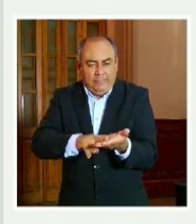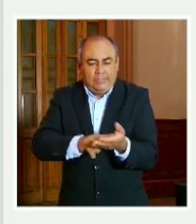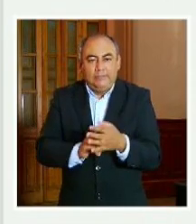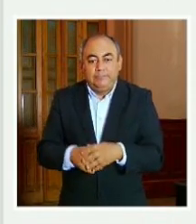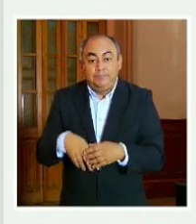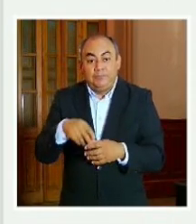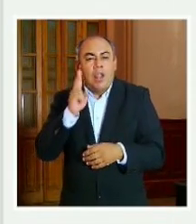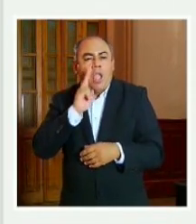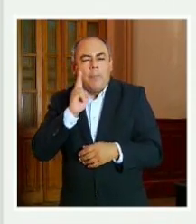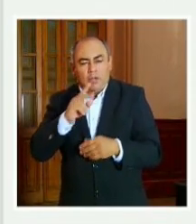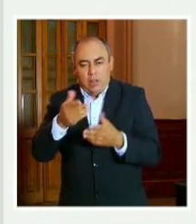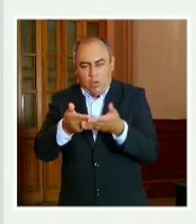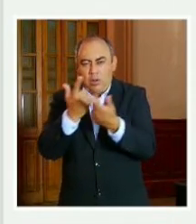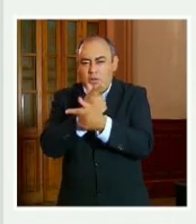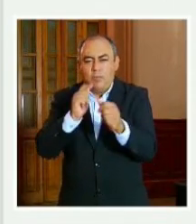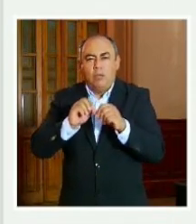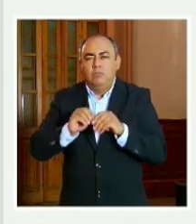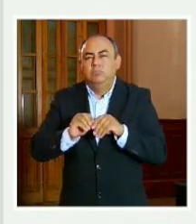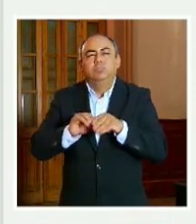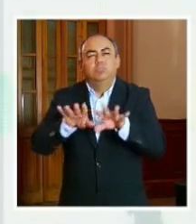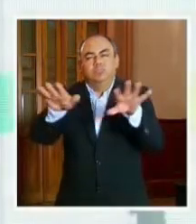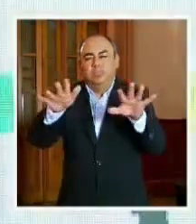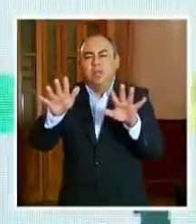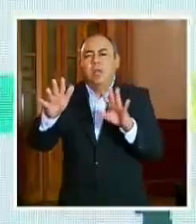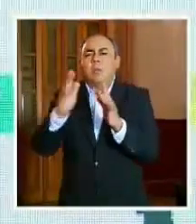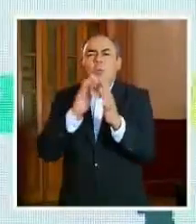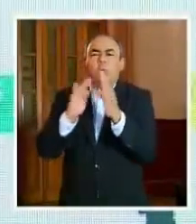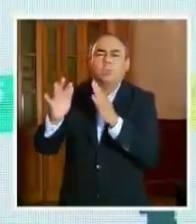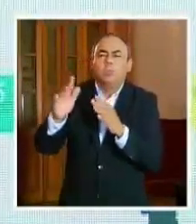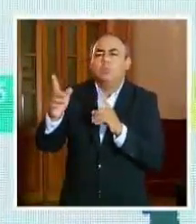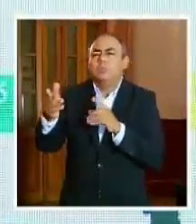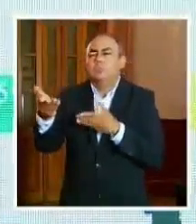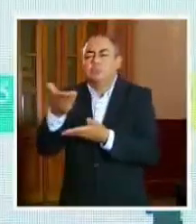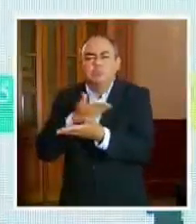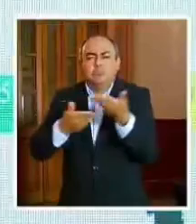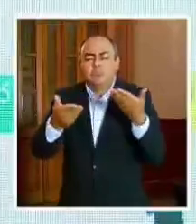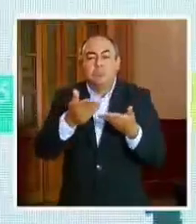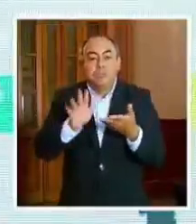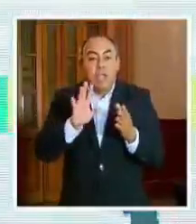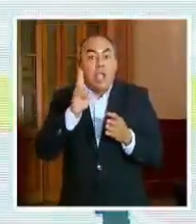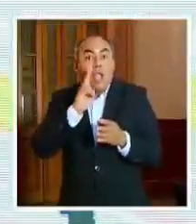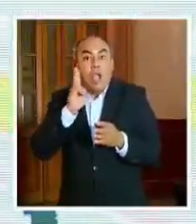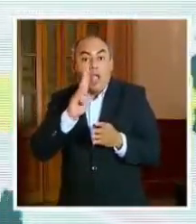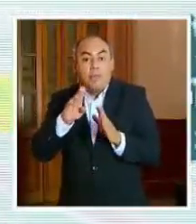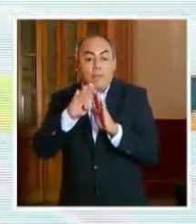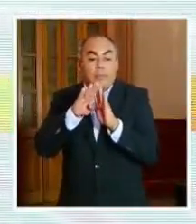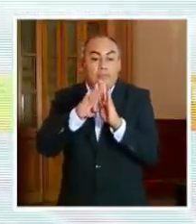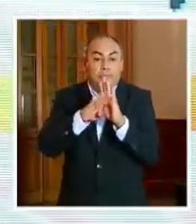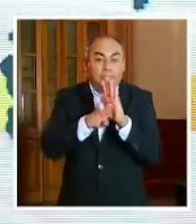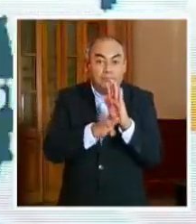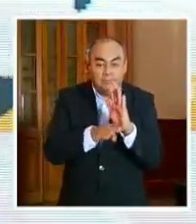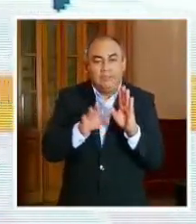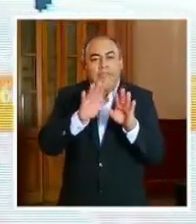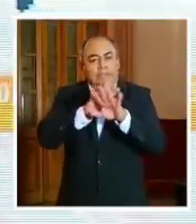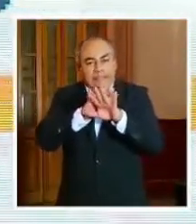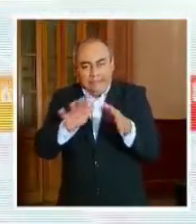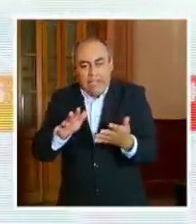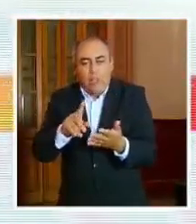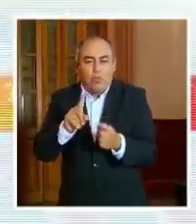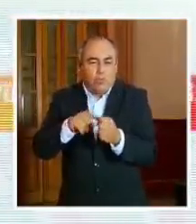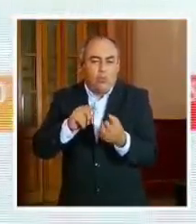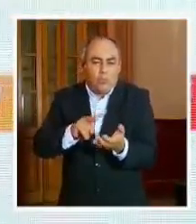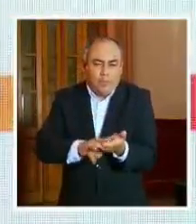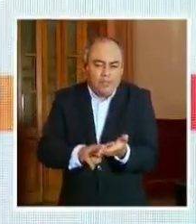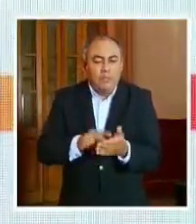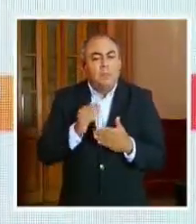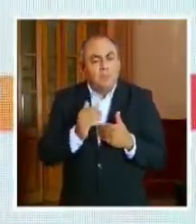la movilidad, pues la próxima semana estaríamos o ya en verde o ya en el límite, que bueno, pues hemos